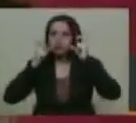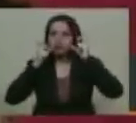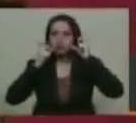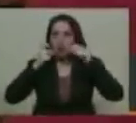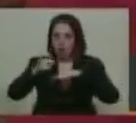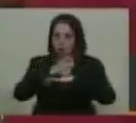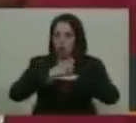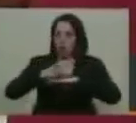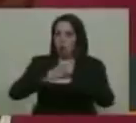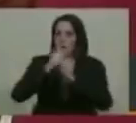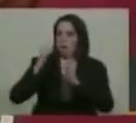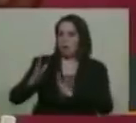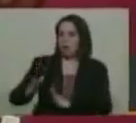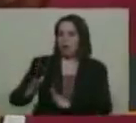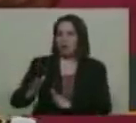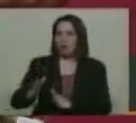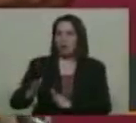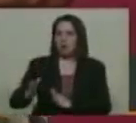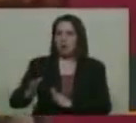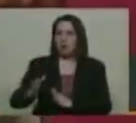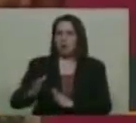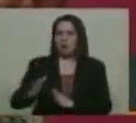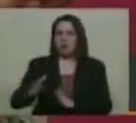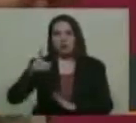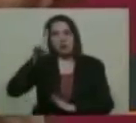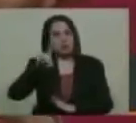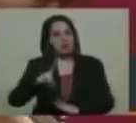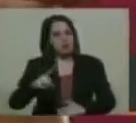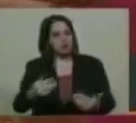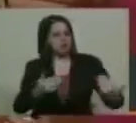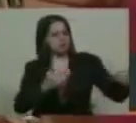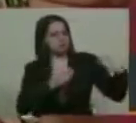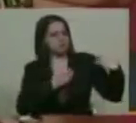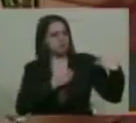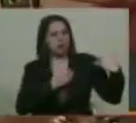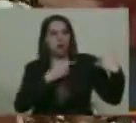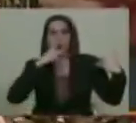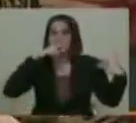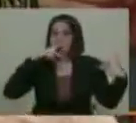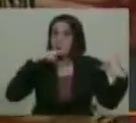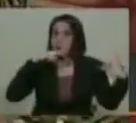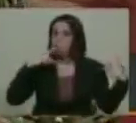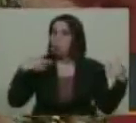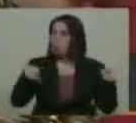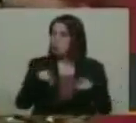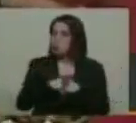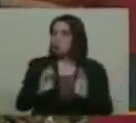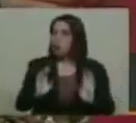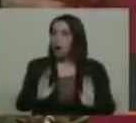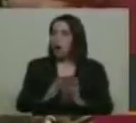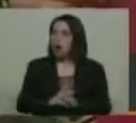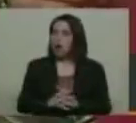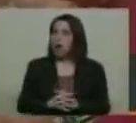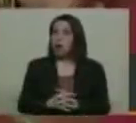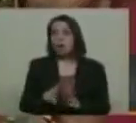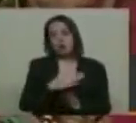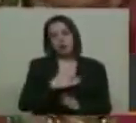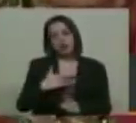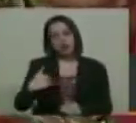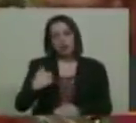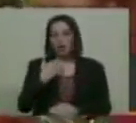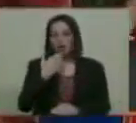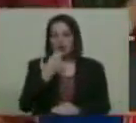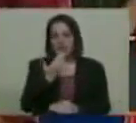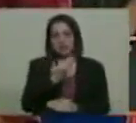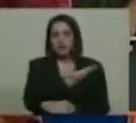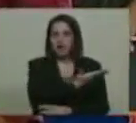los gobernadores, también con ese discurso. Pero yo quiero decir